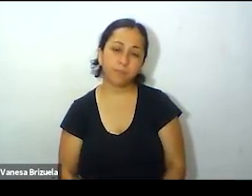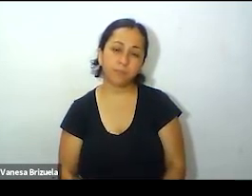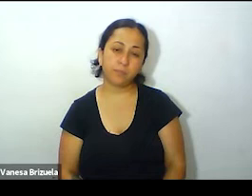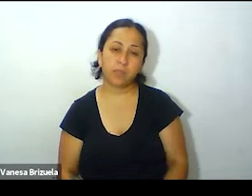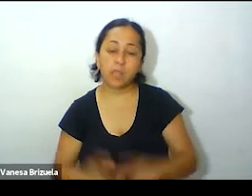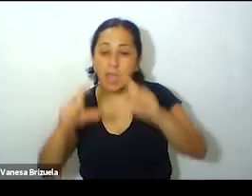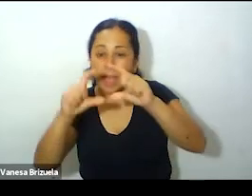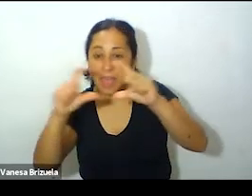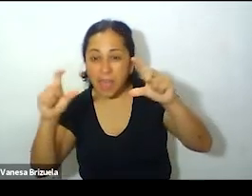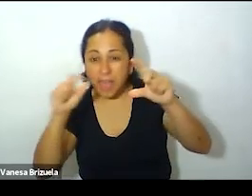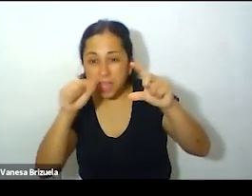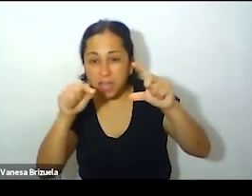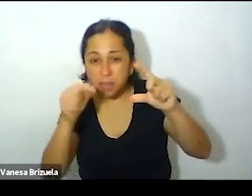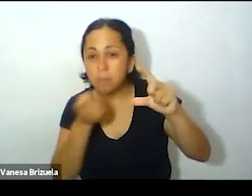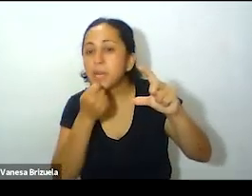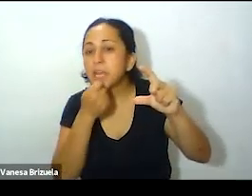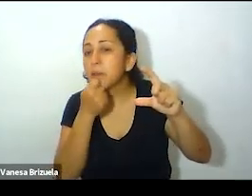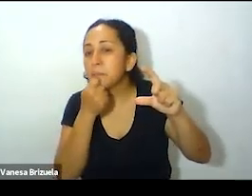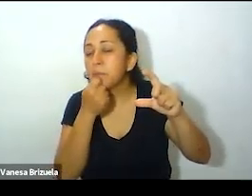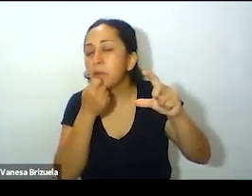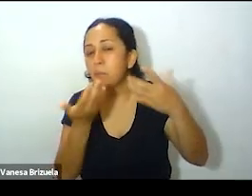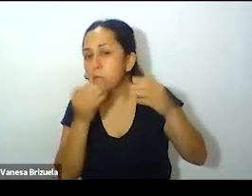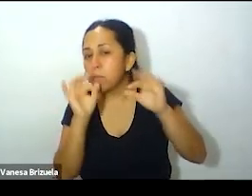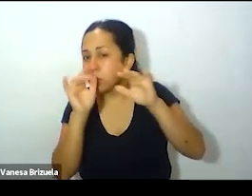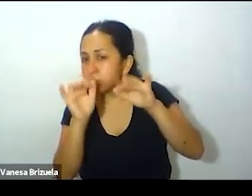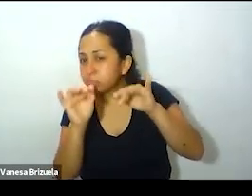Y acá podemos poner, por ejemplo,